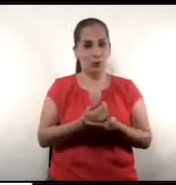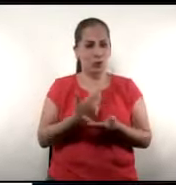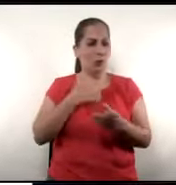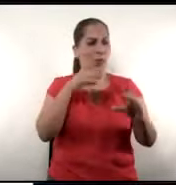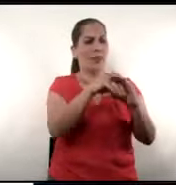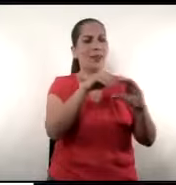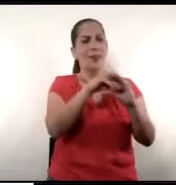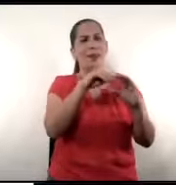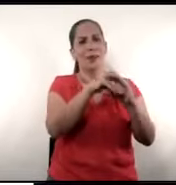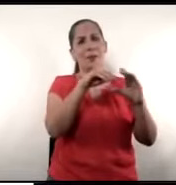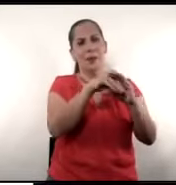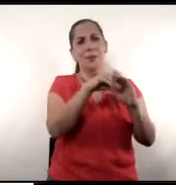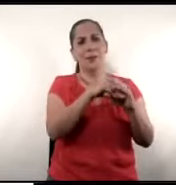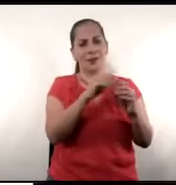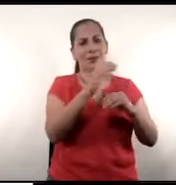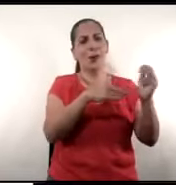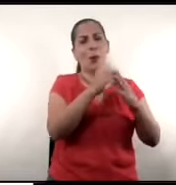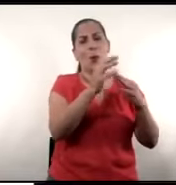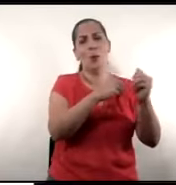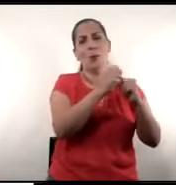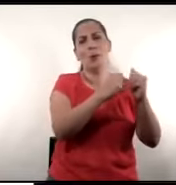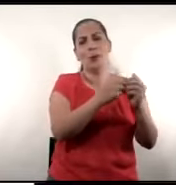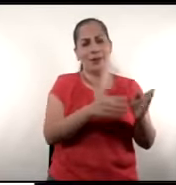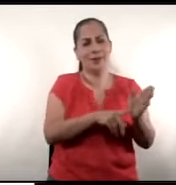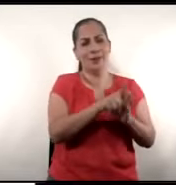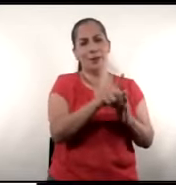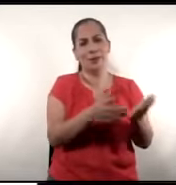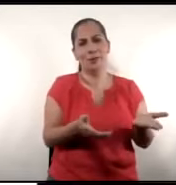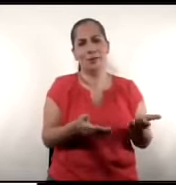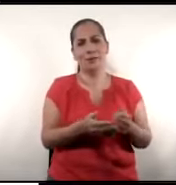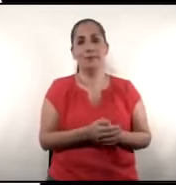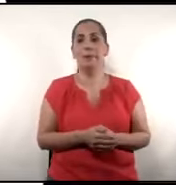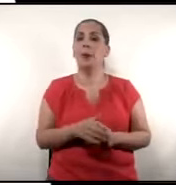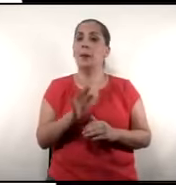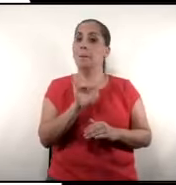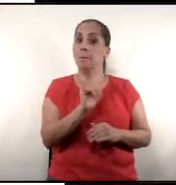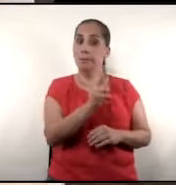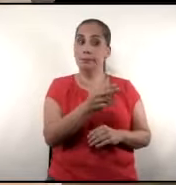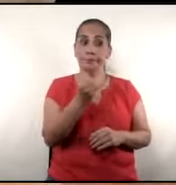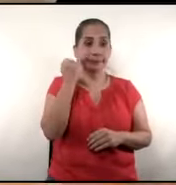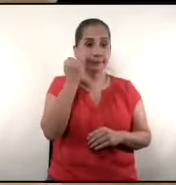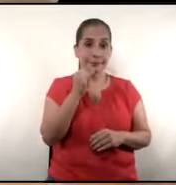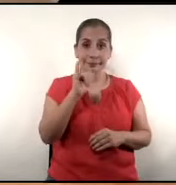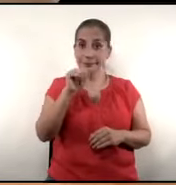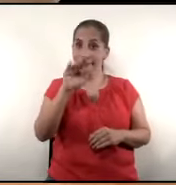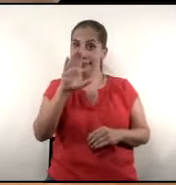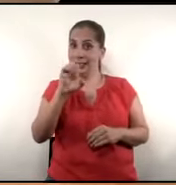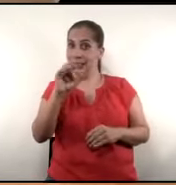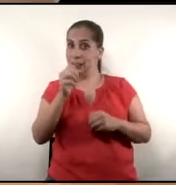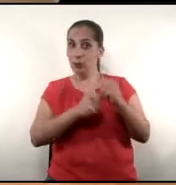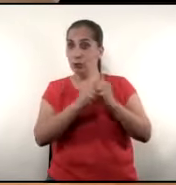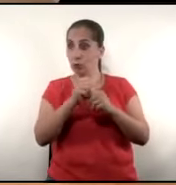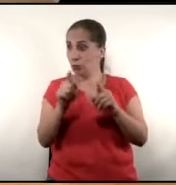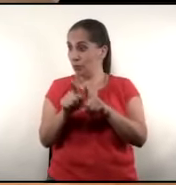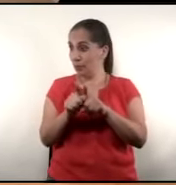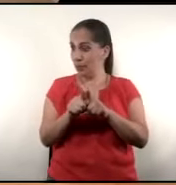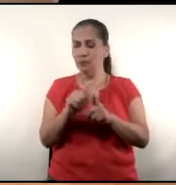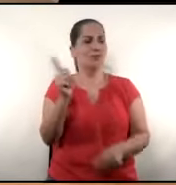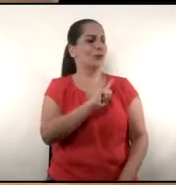invertir en obra pública, en el desarrollo de obra pública. Y en ese mismo orden de ideas, ¿el ICE constructor también? No. ¿No?